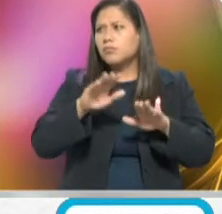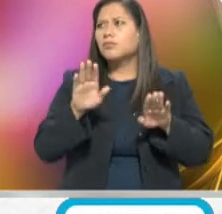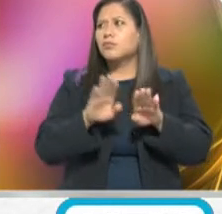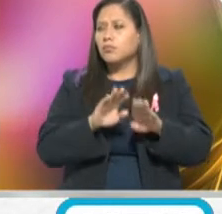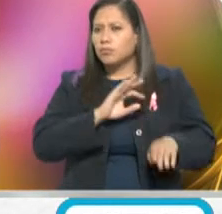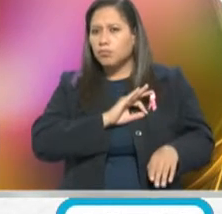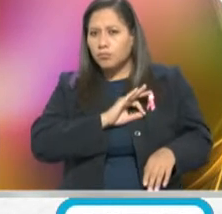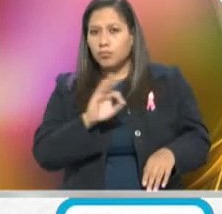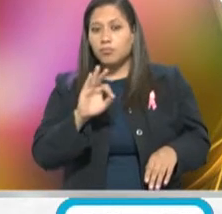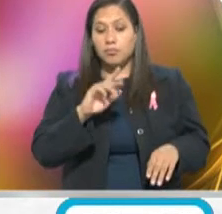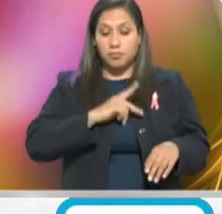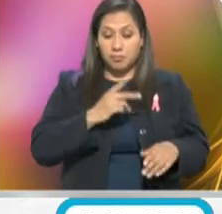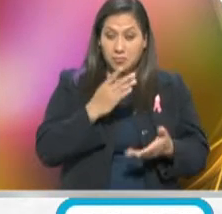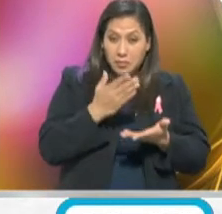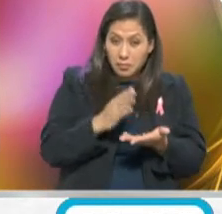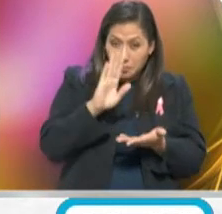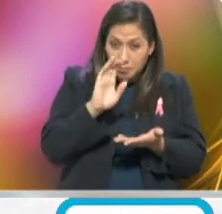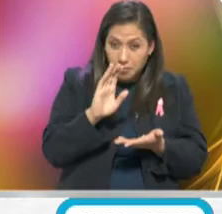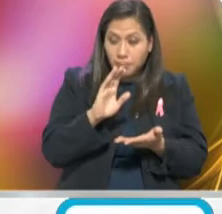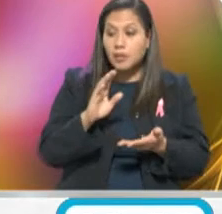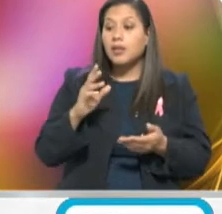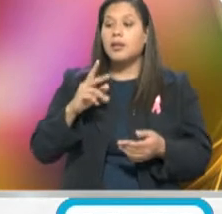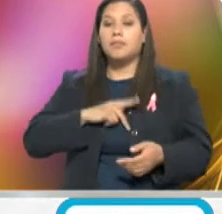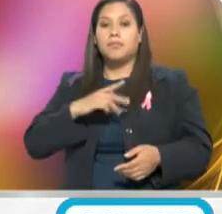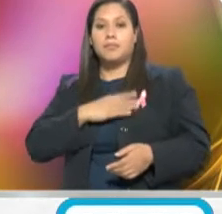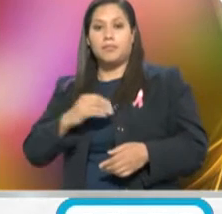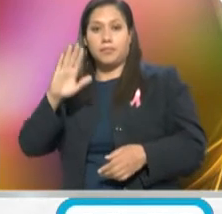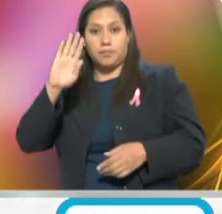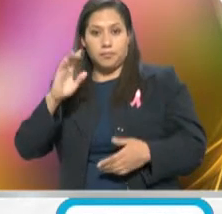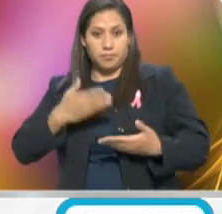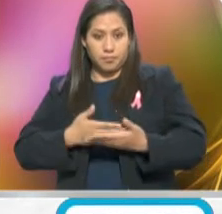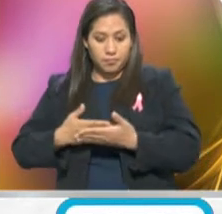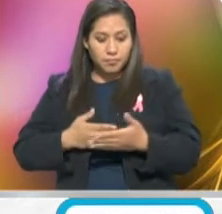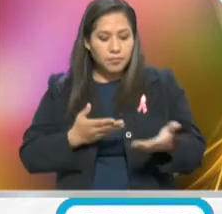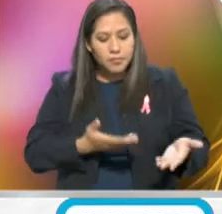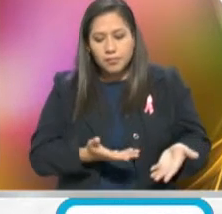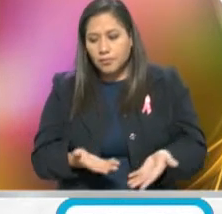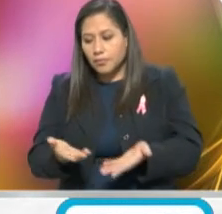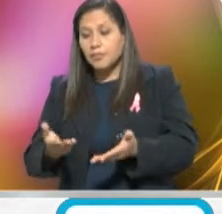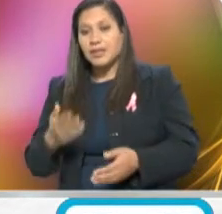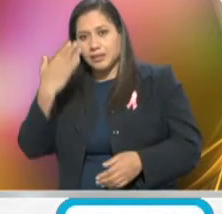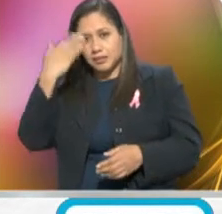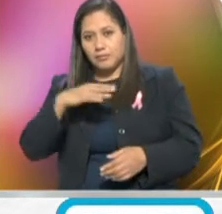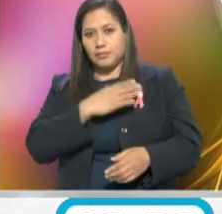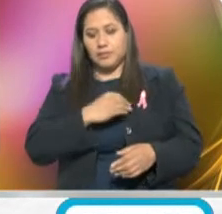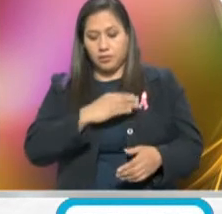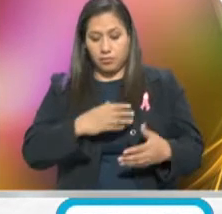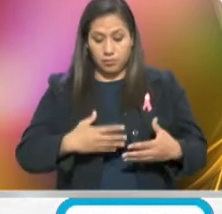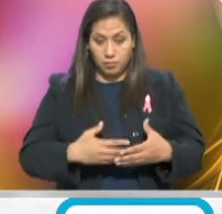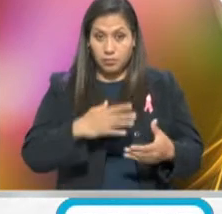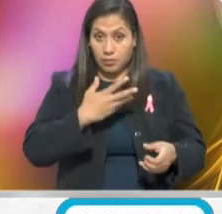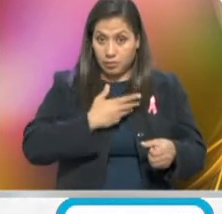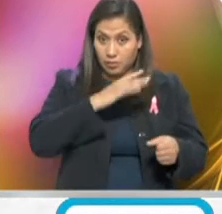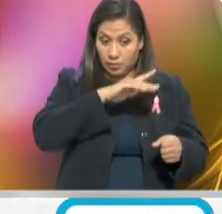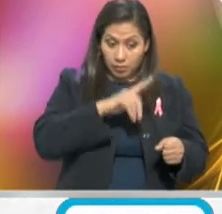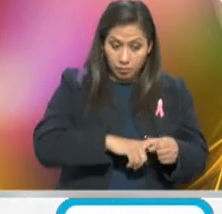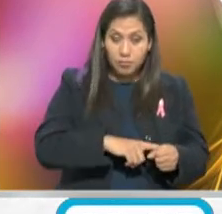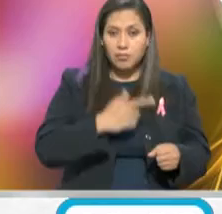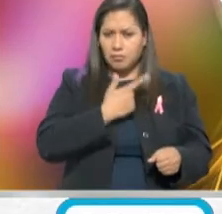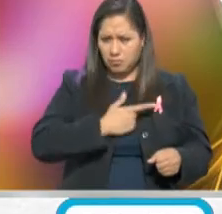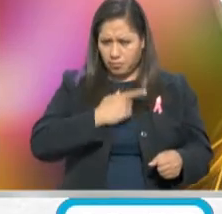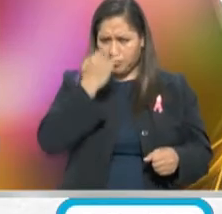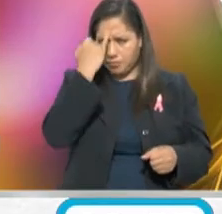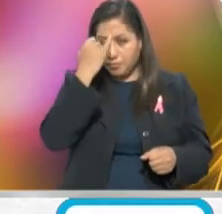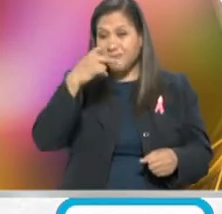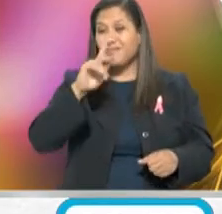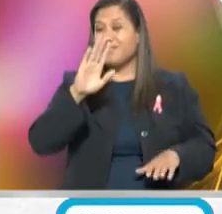puedo acercar a mi cachorro con mi bebé, que ese es un tema bien Ah, mira, qué interesante. Cuando interesante, tenemos claro. hijos, el tener mascotas gusta la idea, pero a